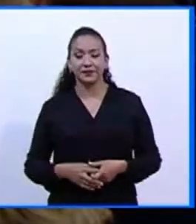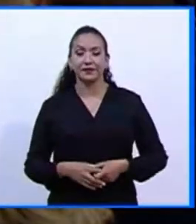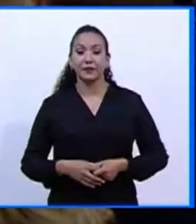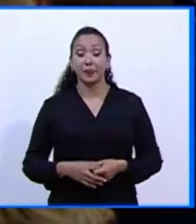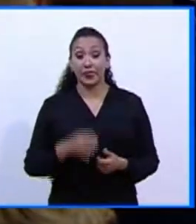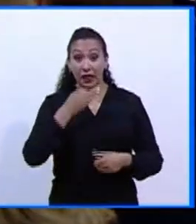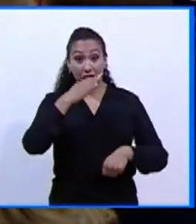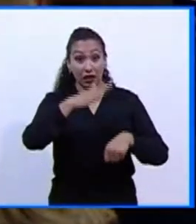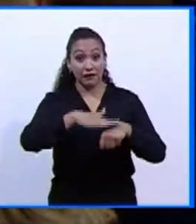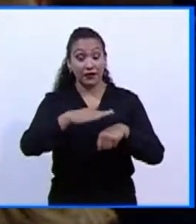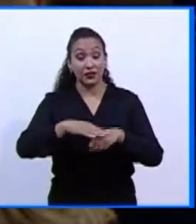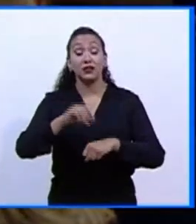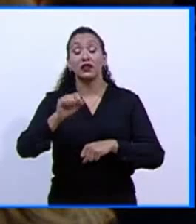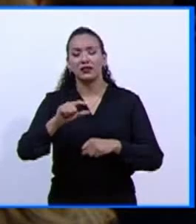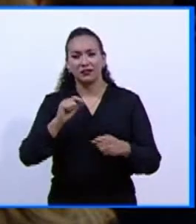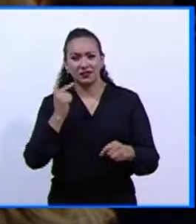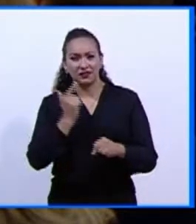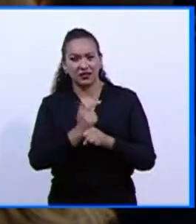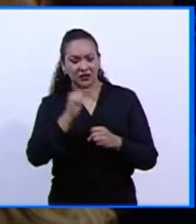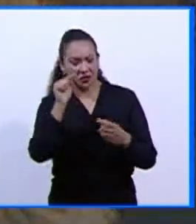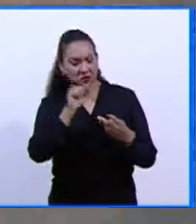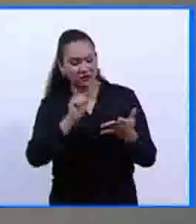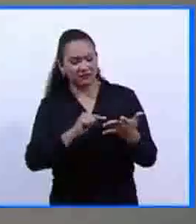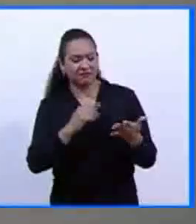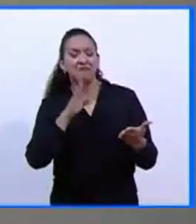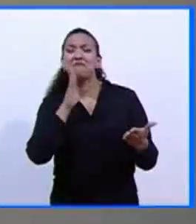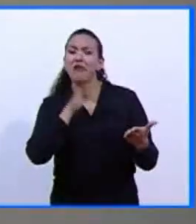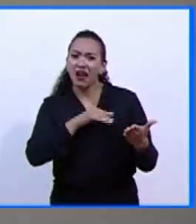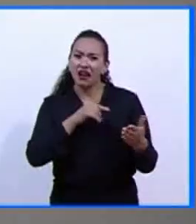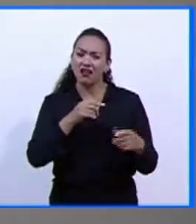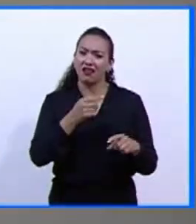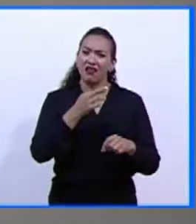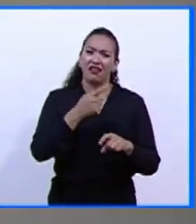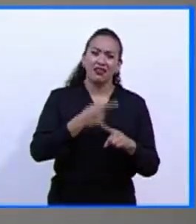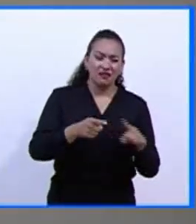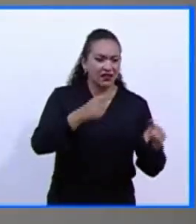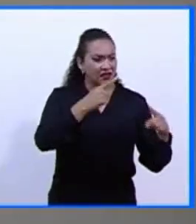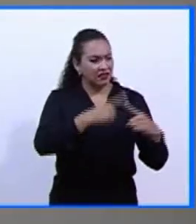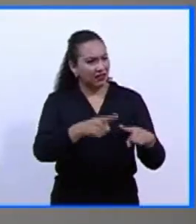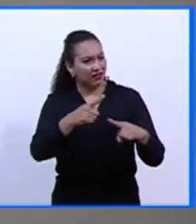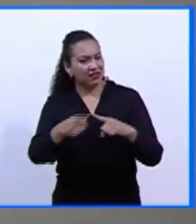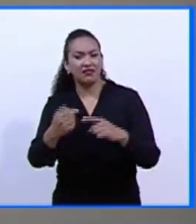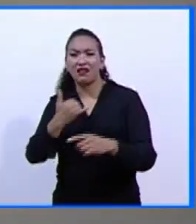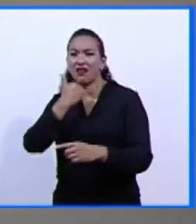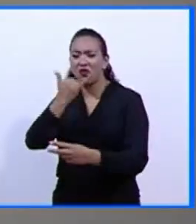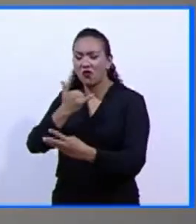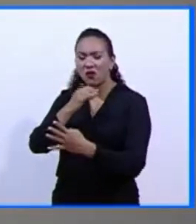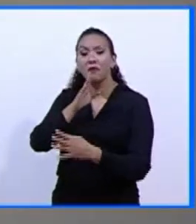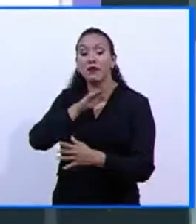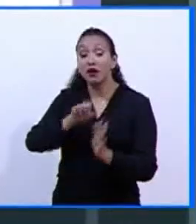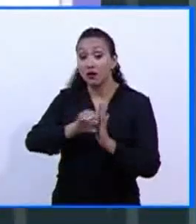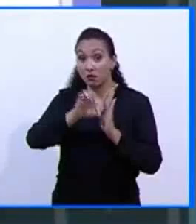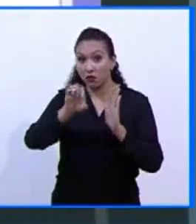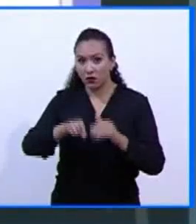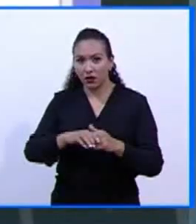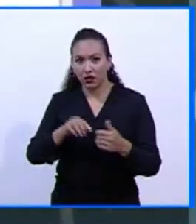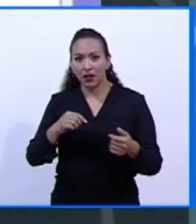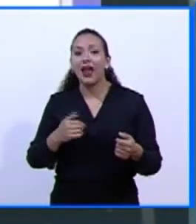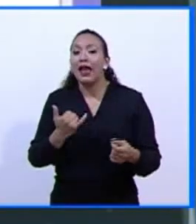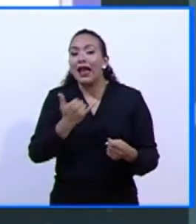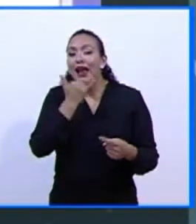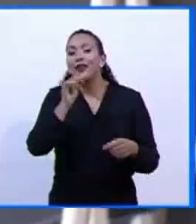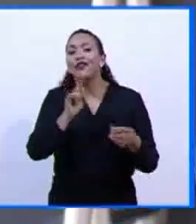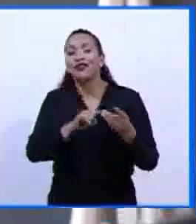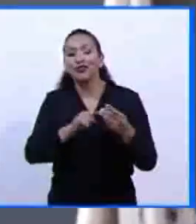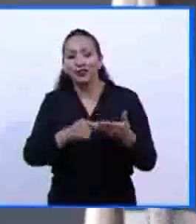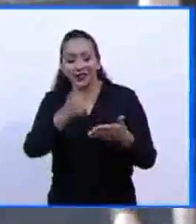Advirtió diversas irregularidades y vicios en el proceso para la elección de personas juzgadoras, entre ellos errores en datos de